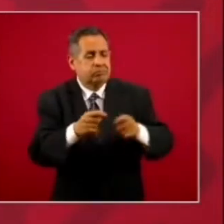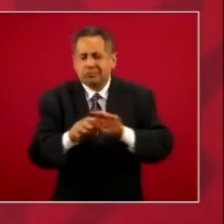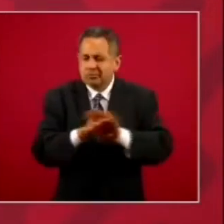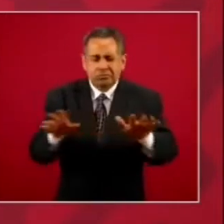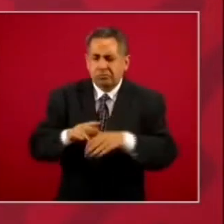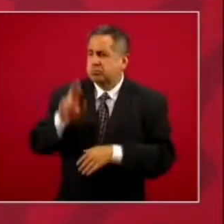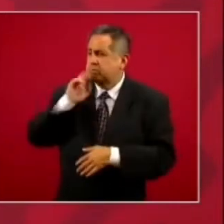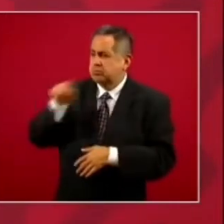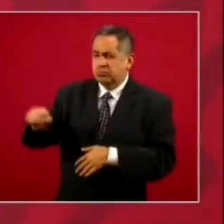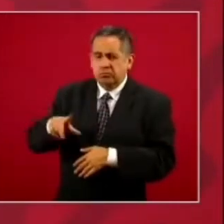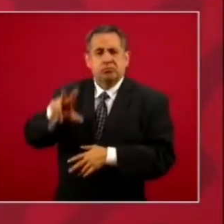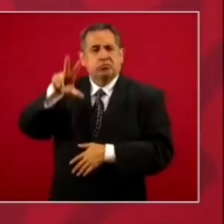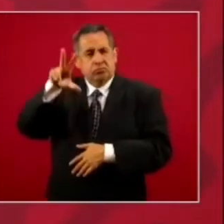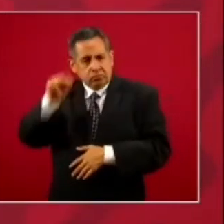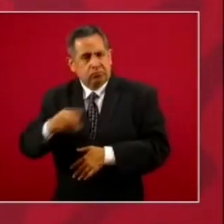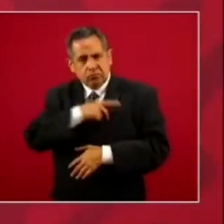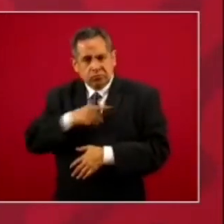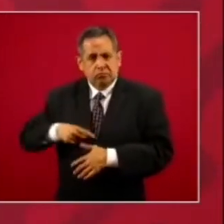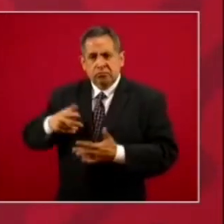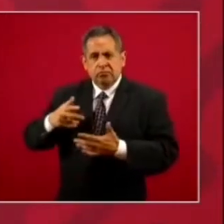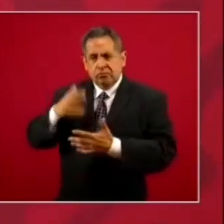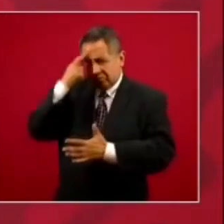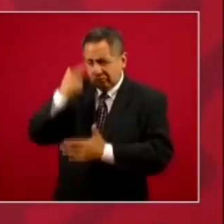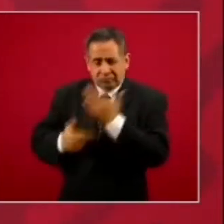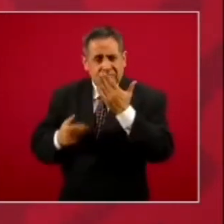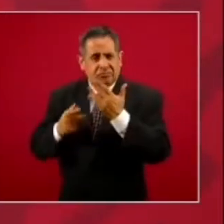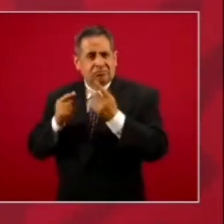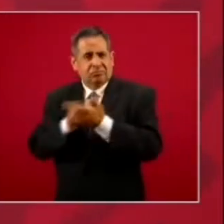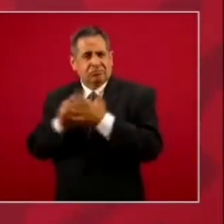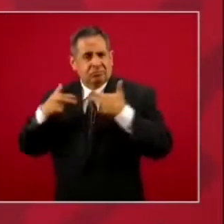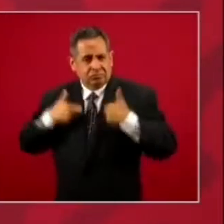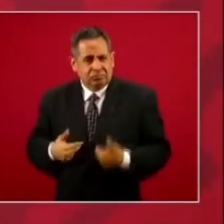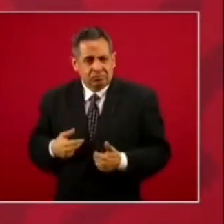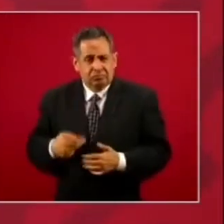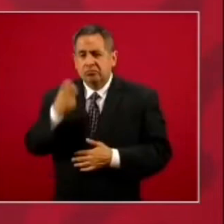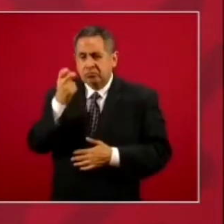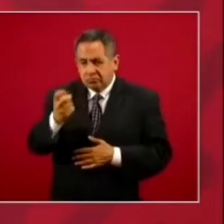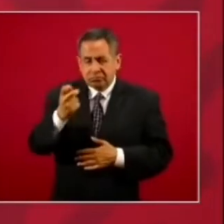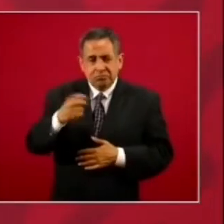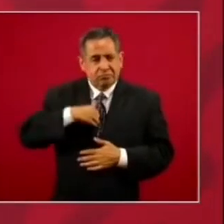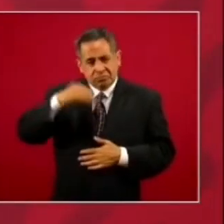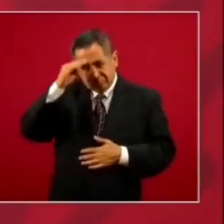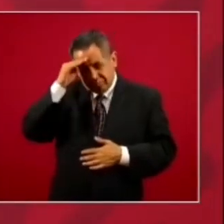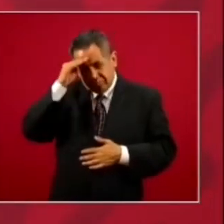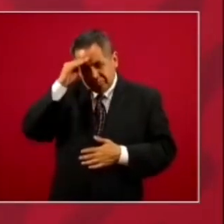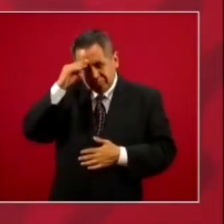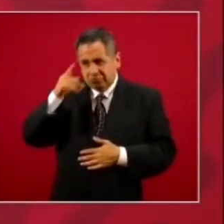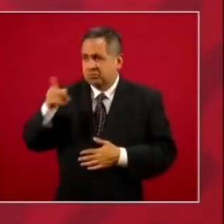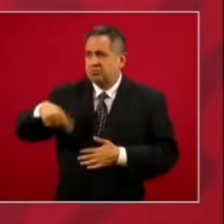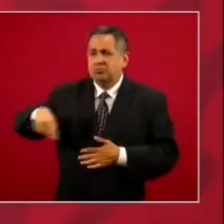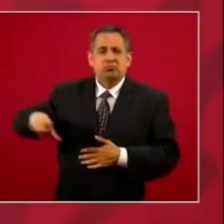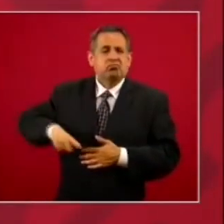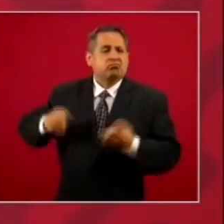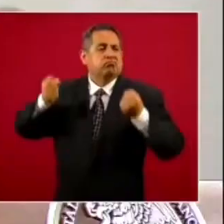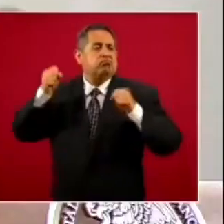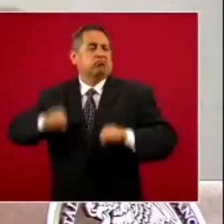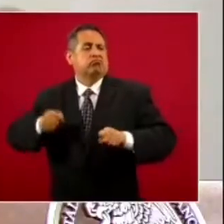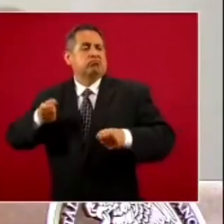se violen los derechos humanos, y para eso vamos a que no exista un régimen autoritario,